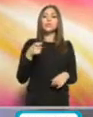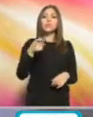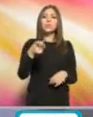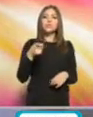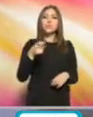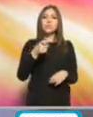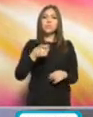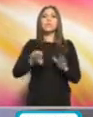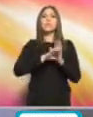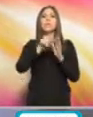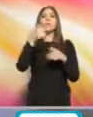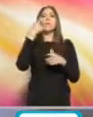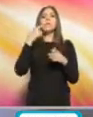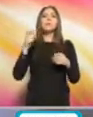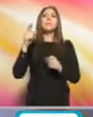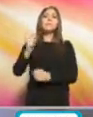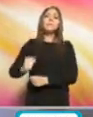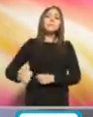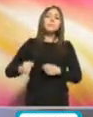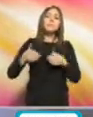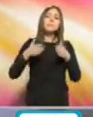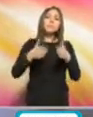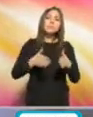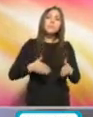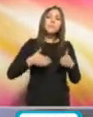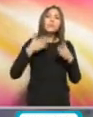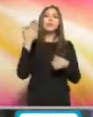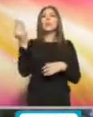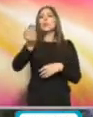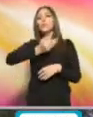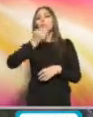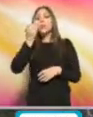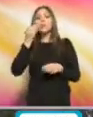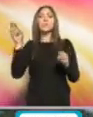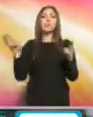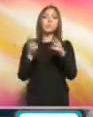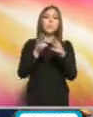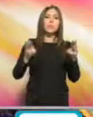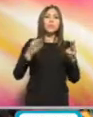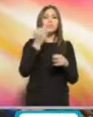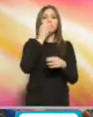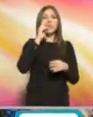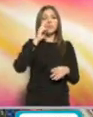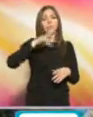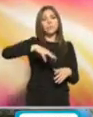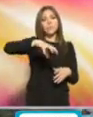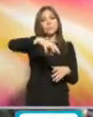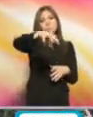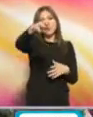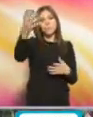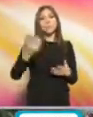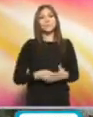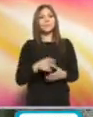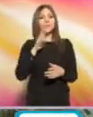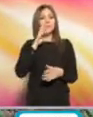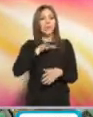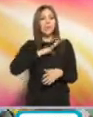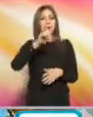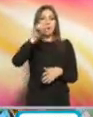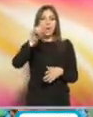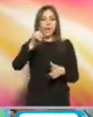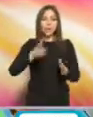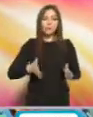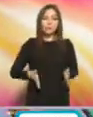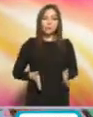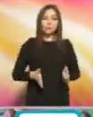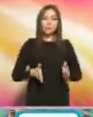la trajinera, la música rica. Flores por todos lados. Aprovechemos ahí para... Miren nada más, tenemos estos canales que son